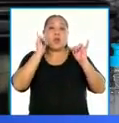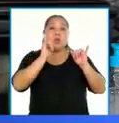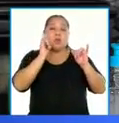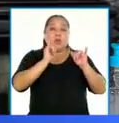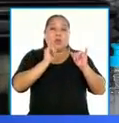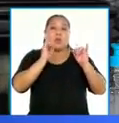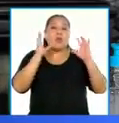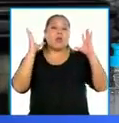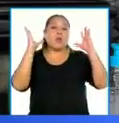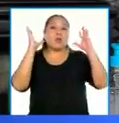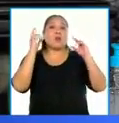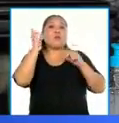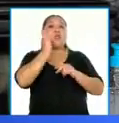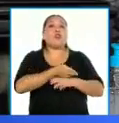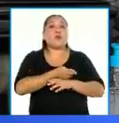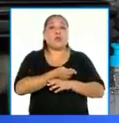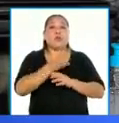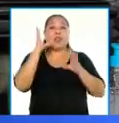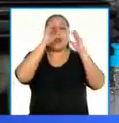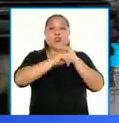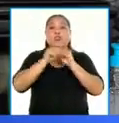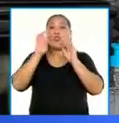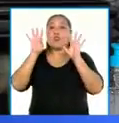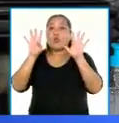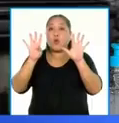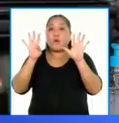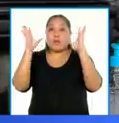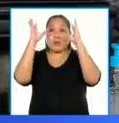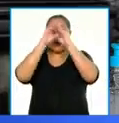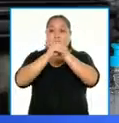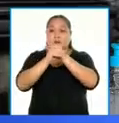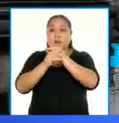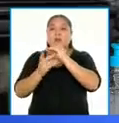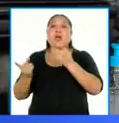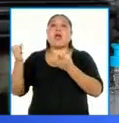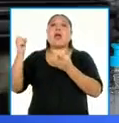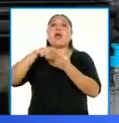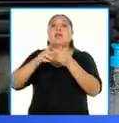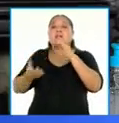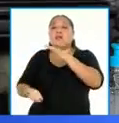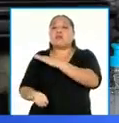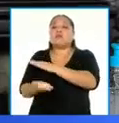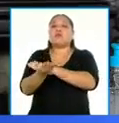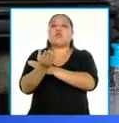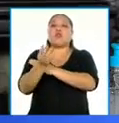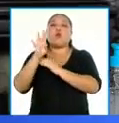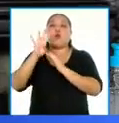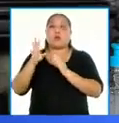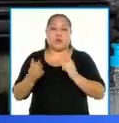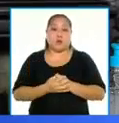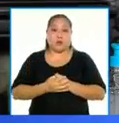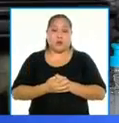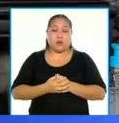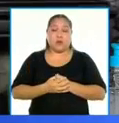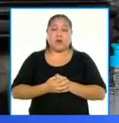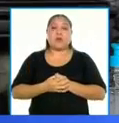como toque de queda de 9 de la noche a 4 de la mañana, y los días